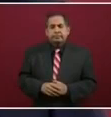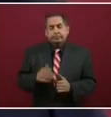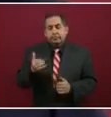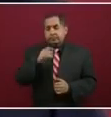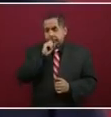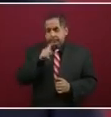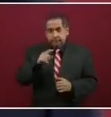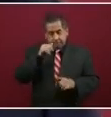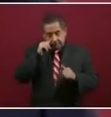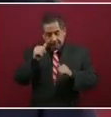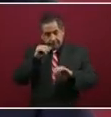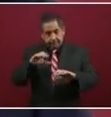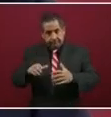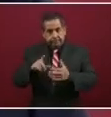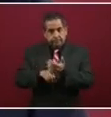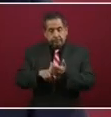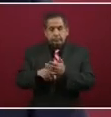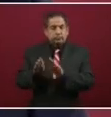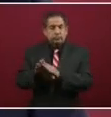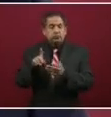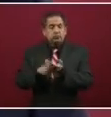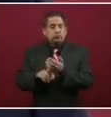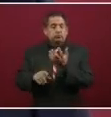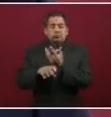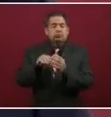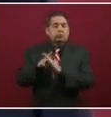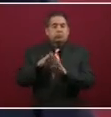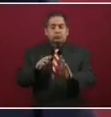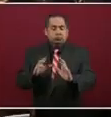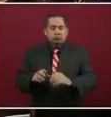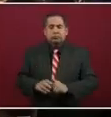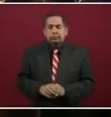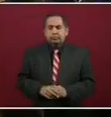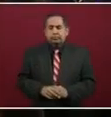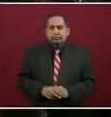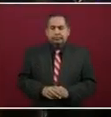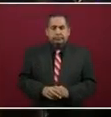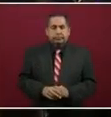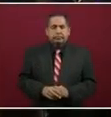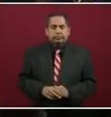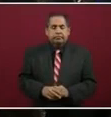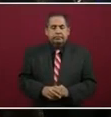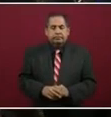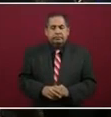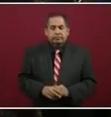y atender el fenómeno migratorio. Gracias, presidente.